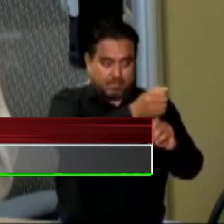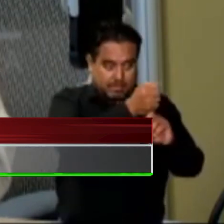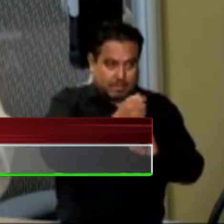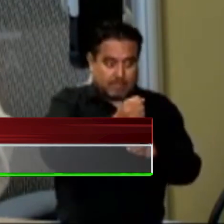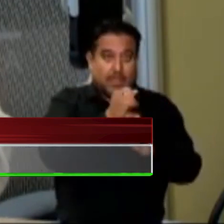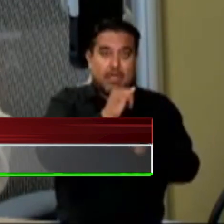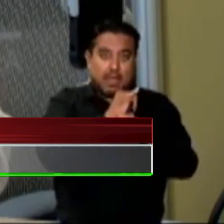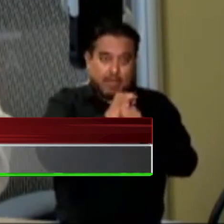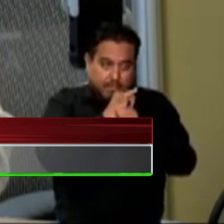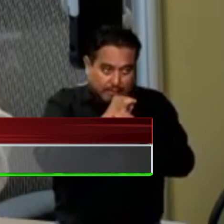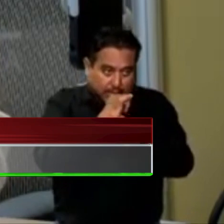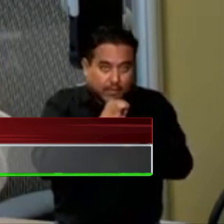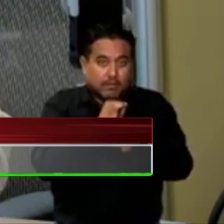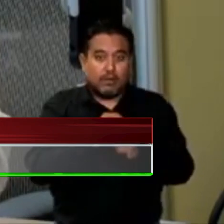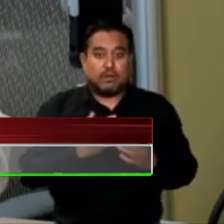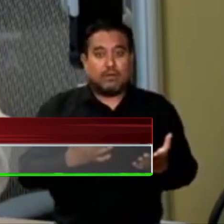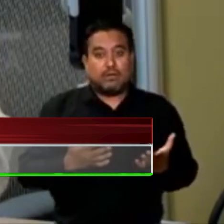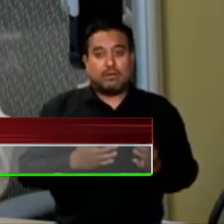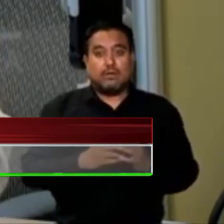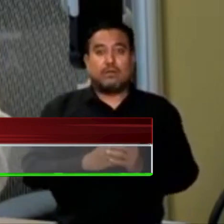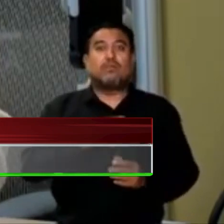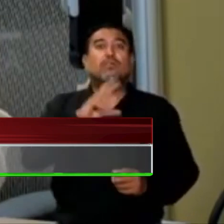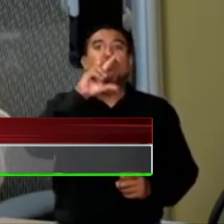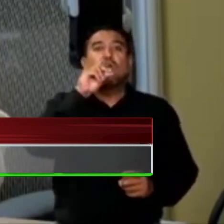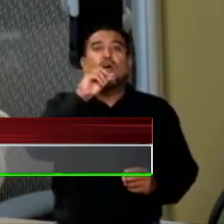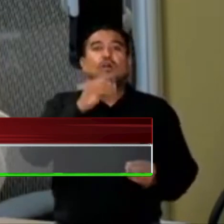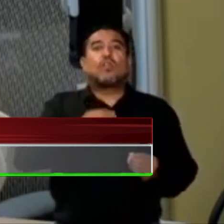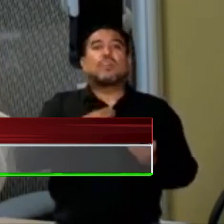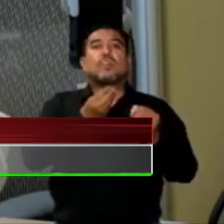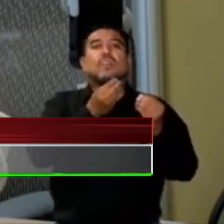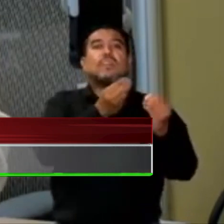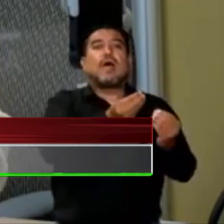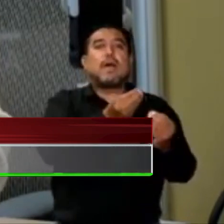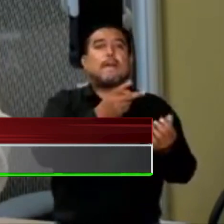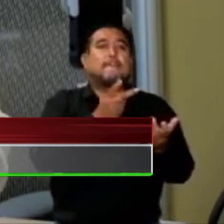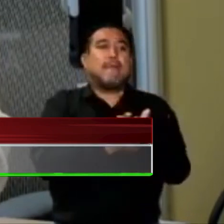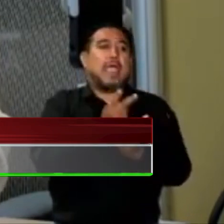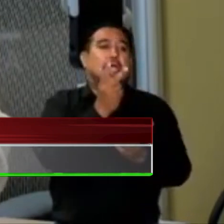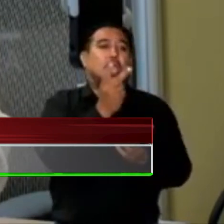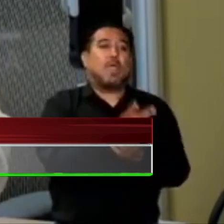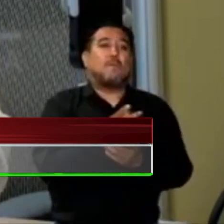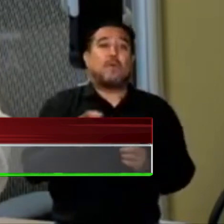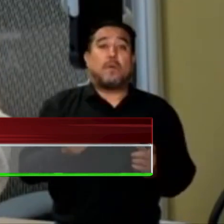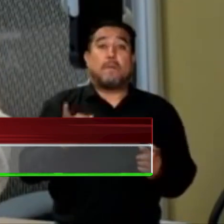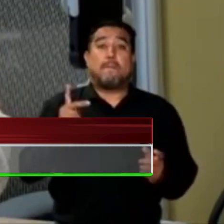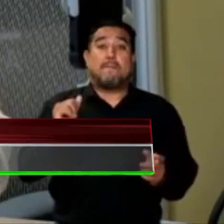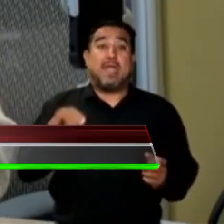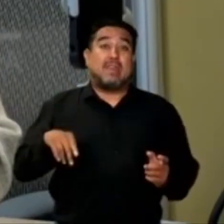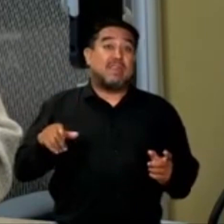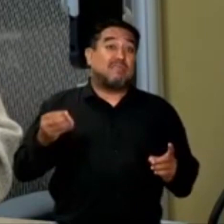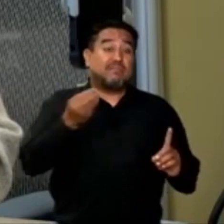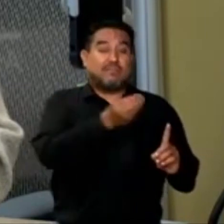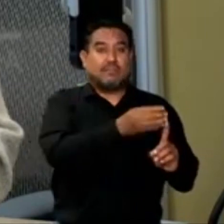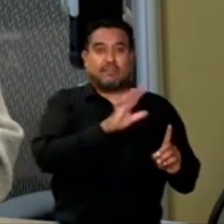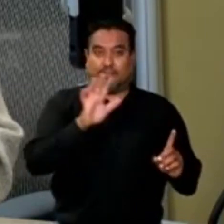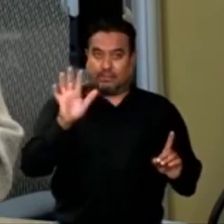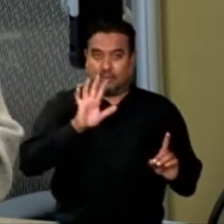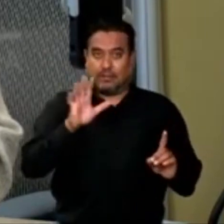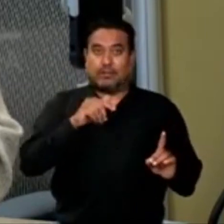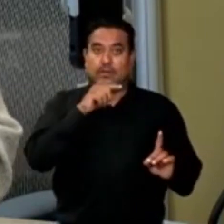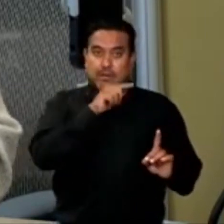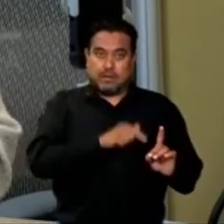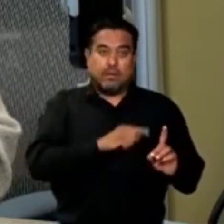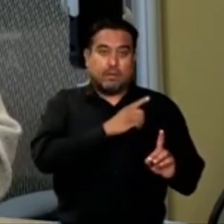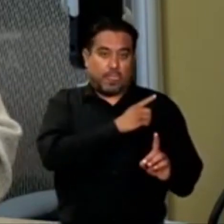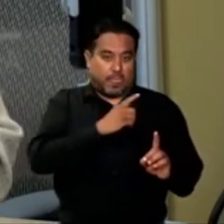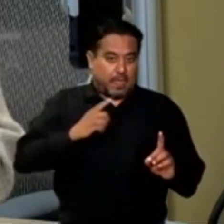irse revisado, no elogiado por el PRIAN. Debe irse con una serie de